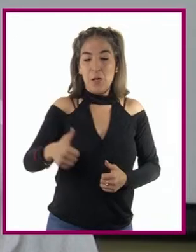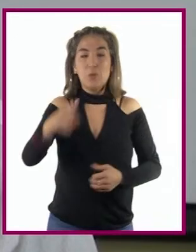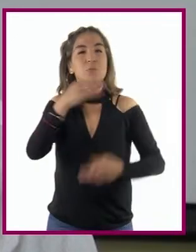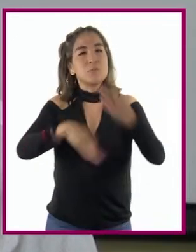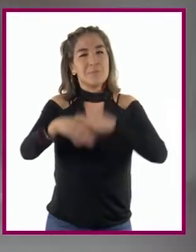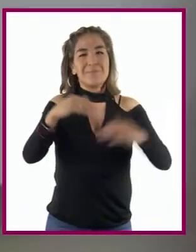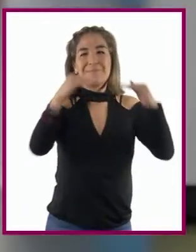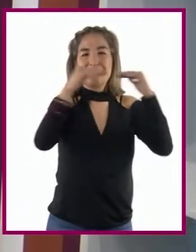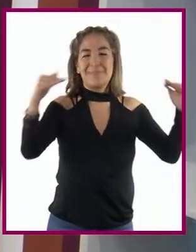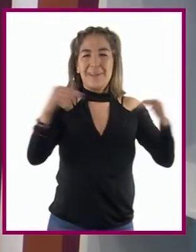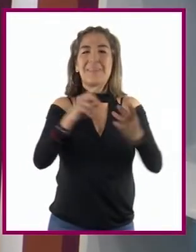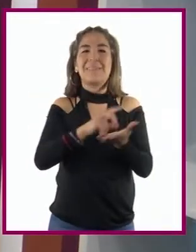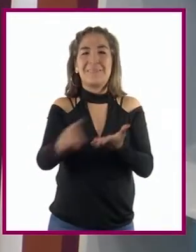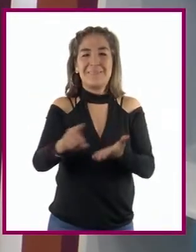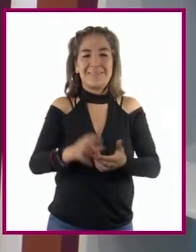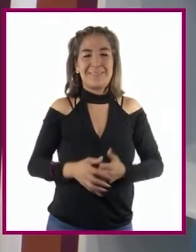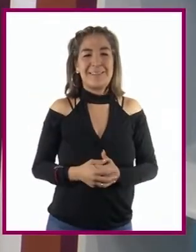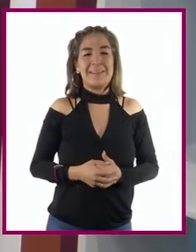que merece.